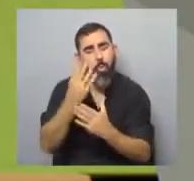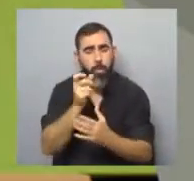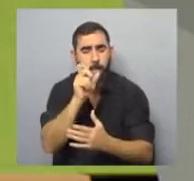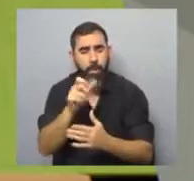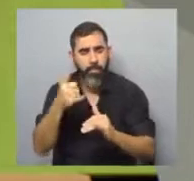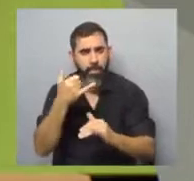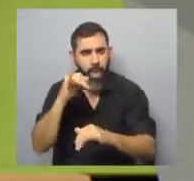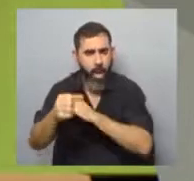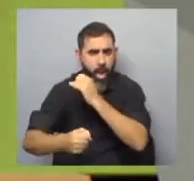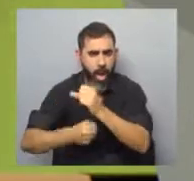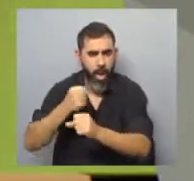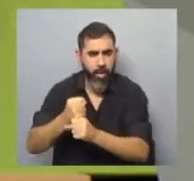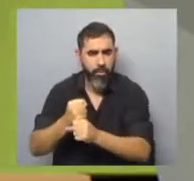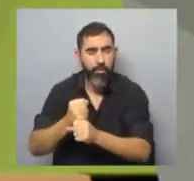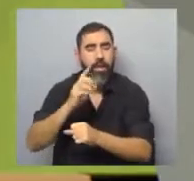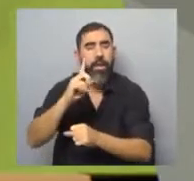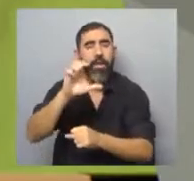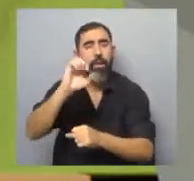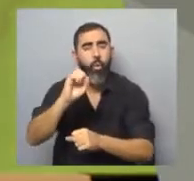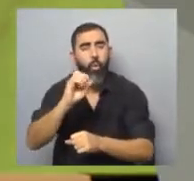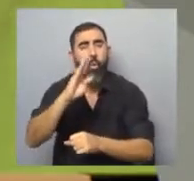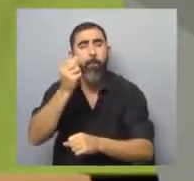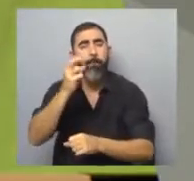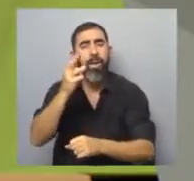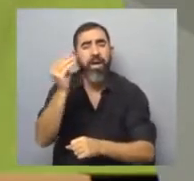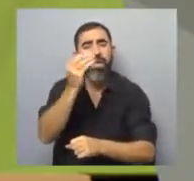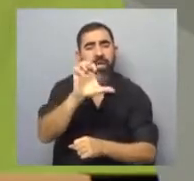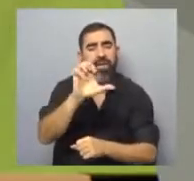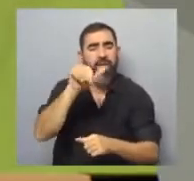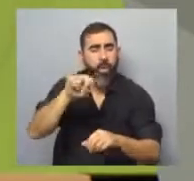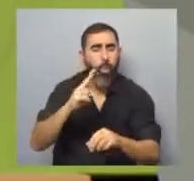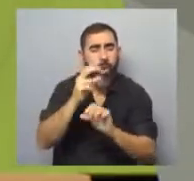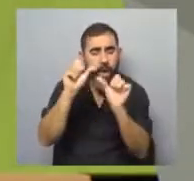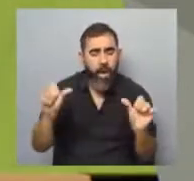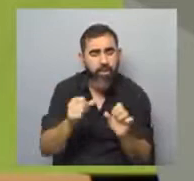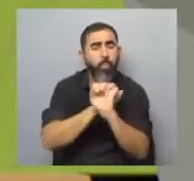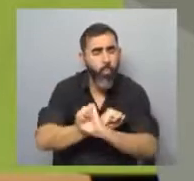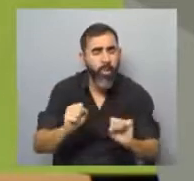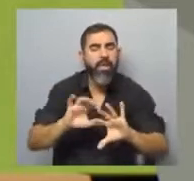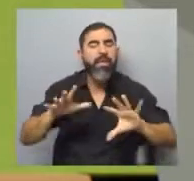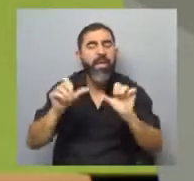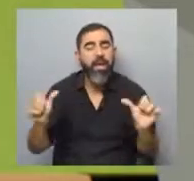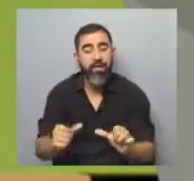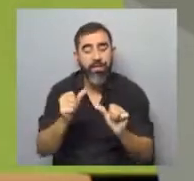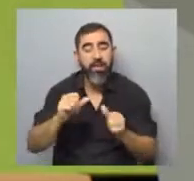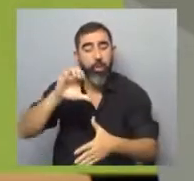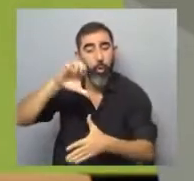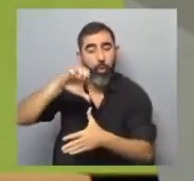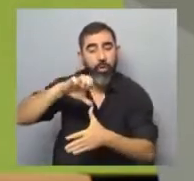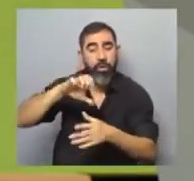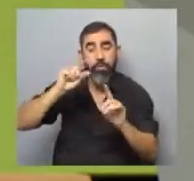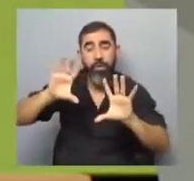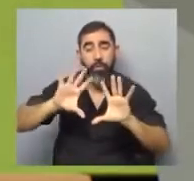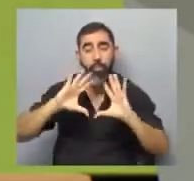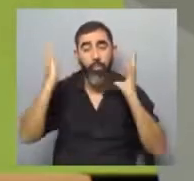unos cuantos años de aplicación, que es el de geoparques, y todo lo que en Uruguay se puede hacer y todo lo que se está haciendo en el continente y en el mundo. Y